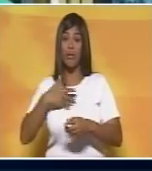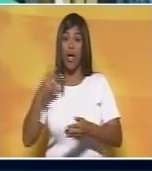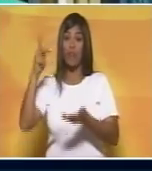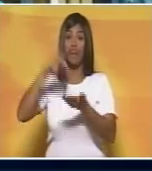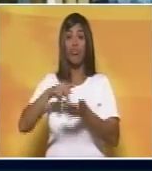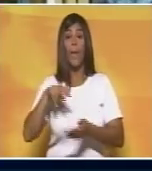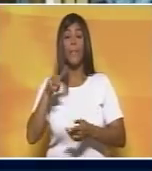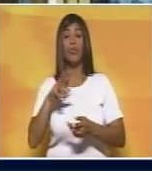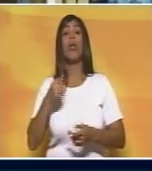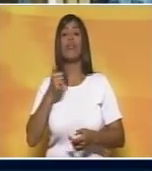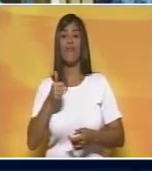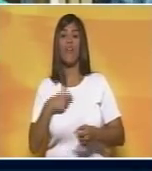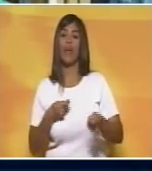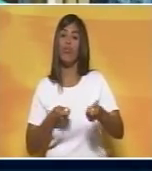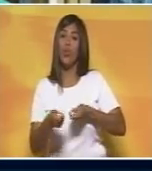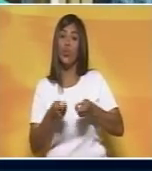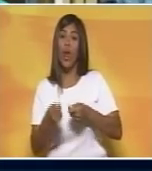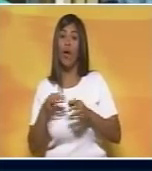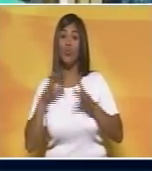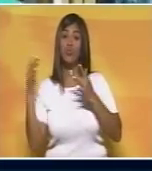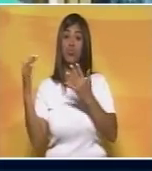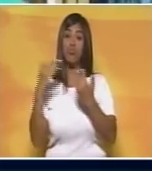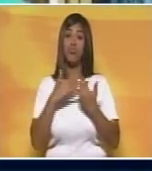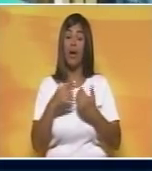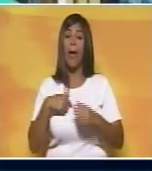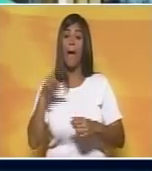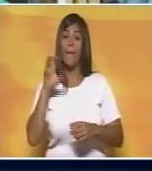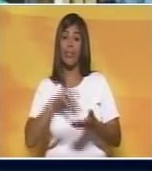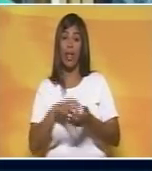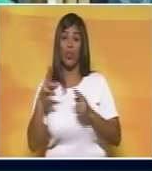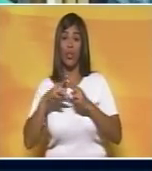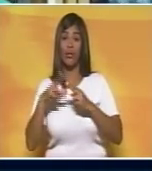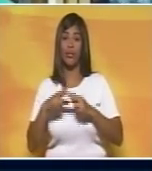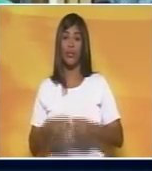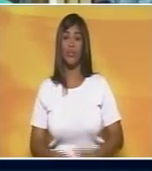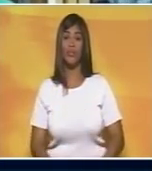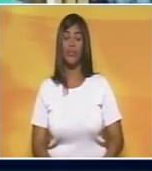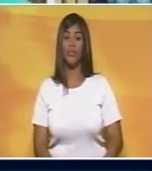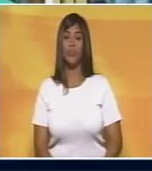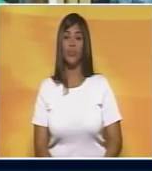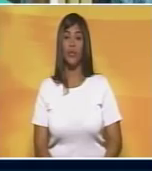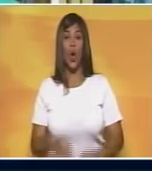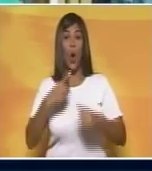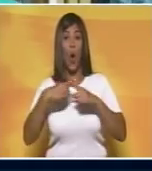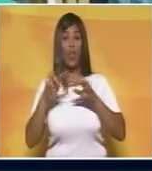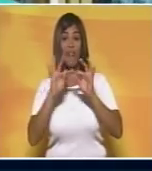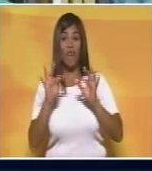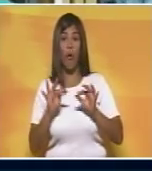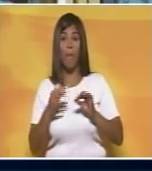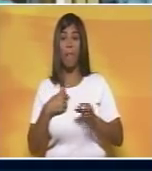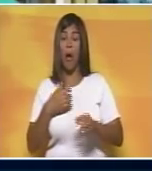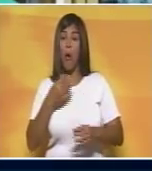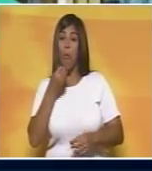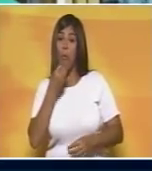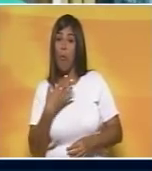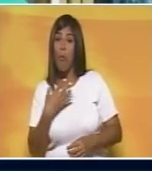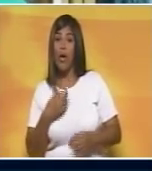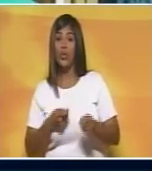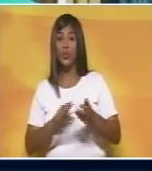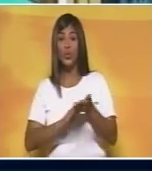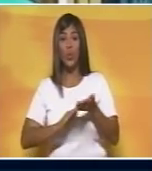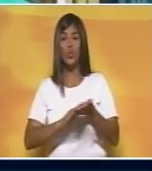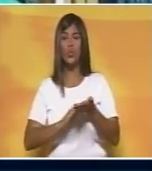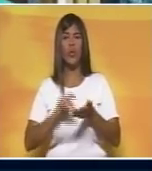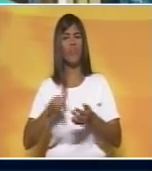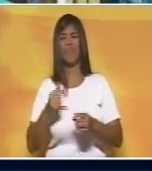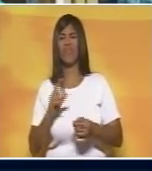para controlar la inmigración que entra al estado Táchira. De otra forma, yo no le veo otra salida a la situación